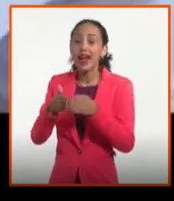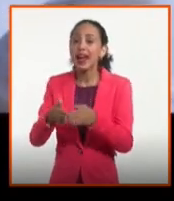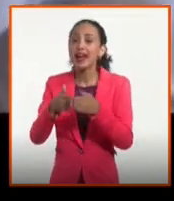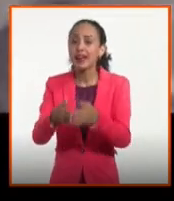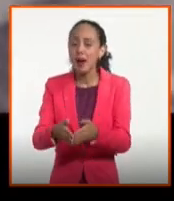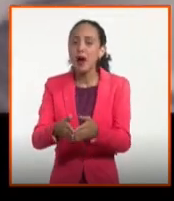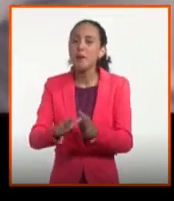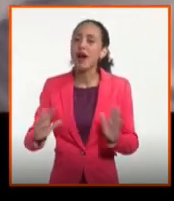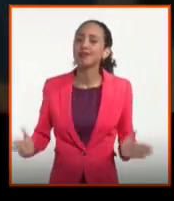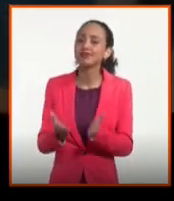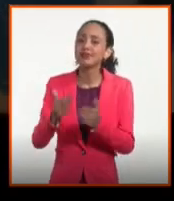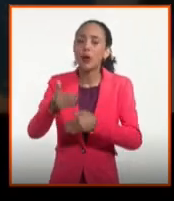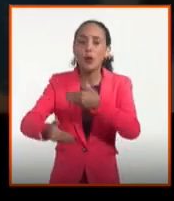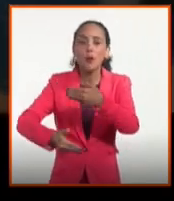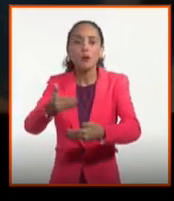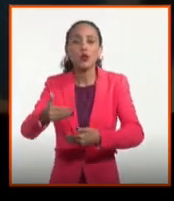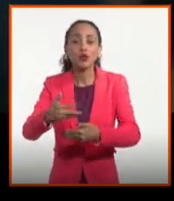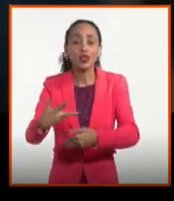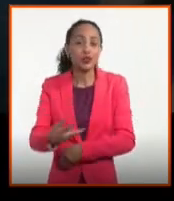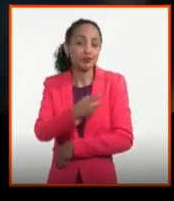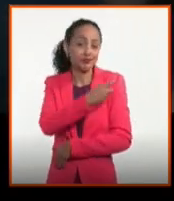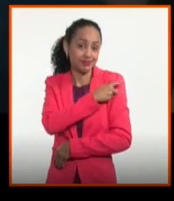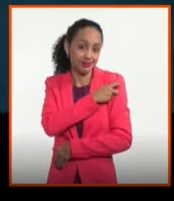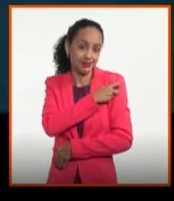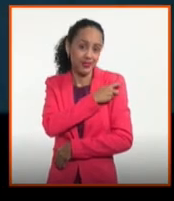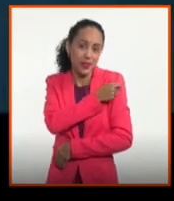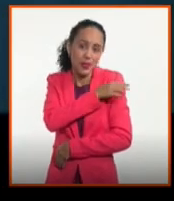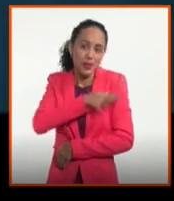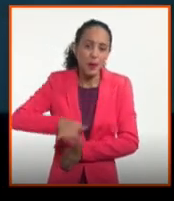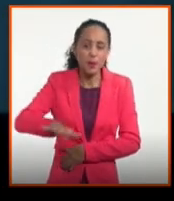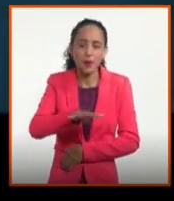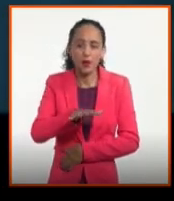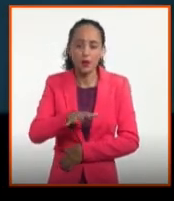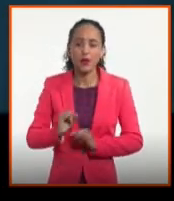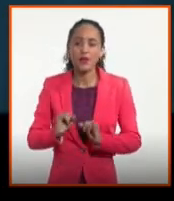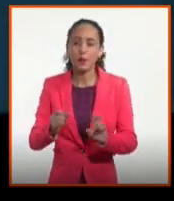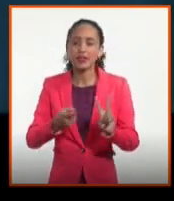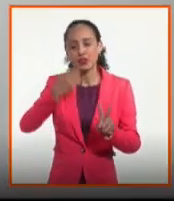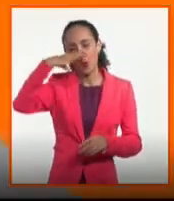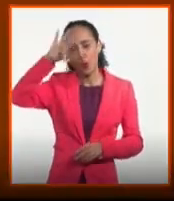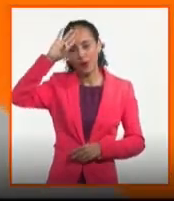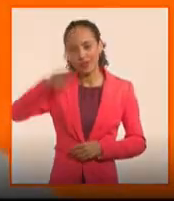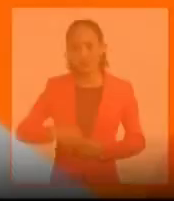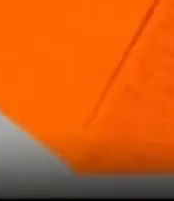inmunización del pueblo katiuska león sistema informativo de la televisión cubana